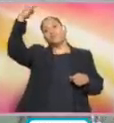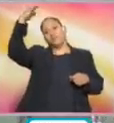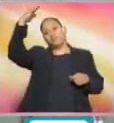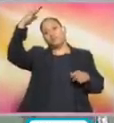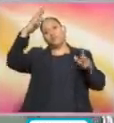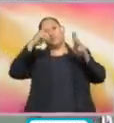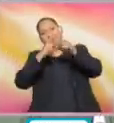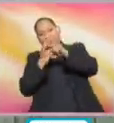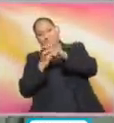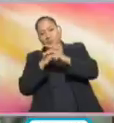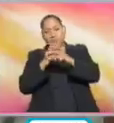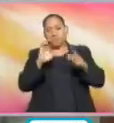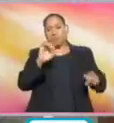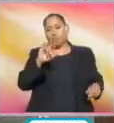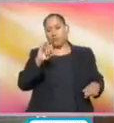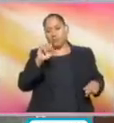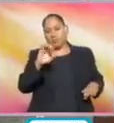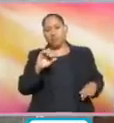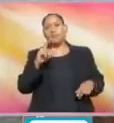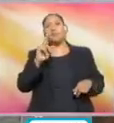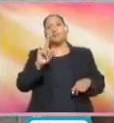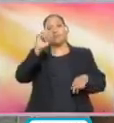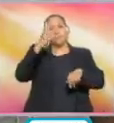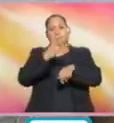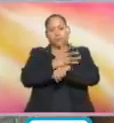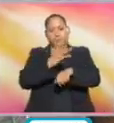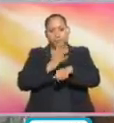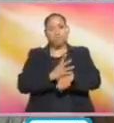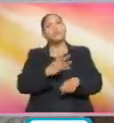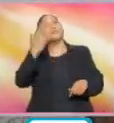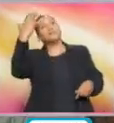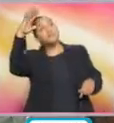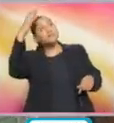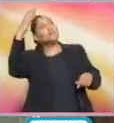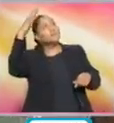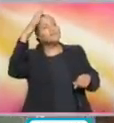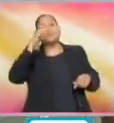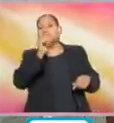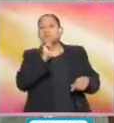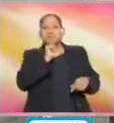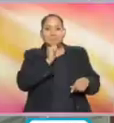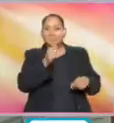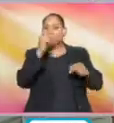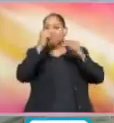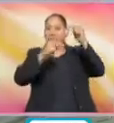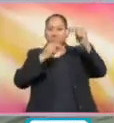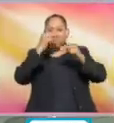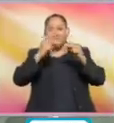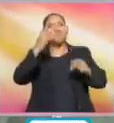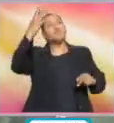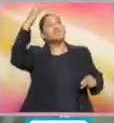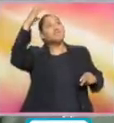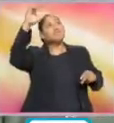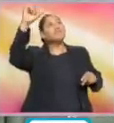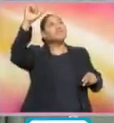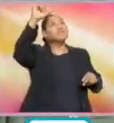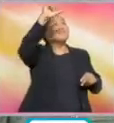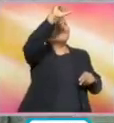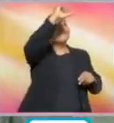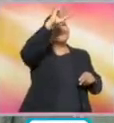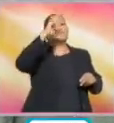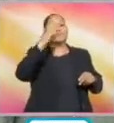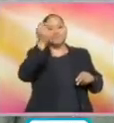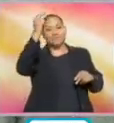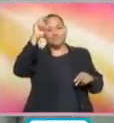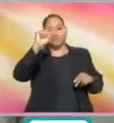Arena Coliseo de Medrano, arriba en la azotea, y dije, sal sol, y no salía el sol. Y sol, y que sale el sol, dije, chin,